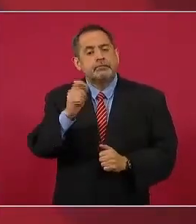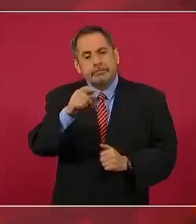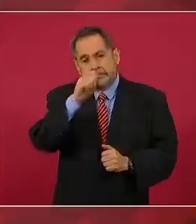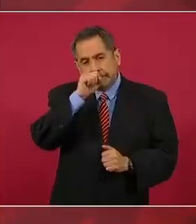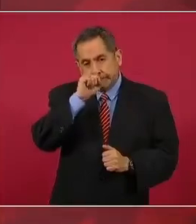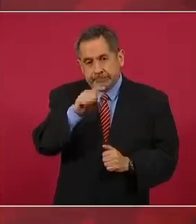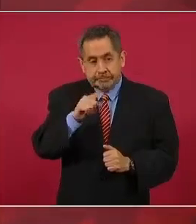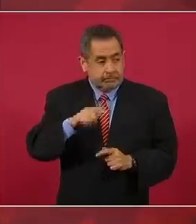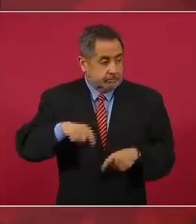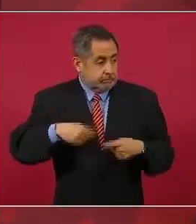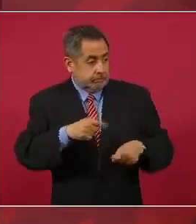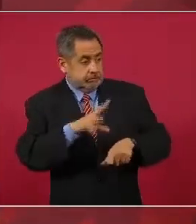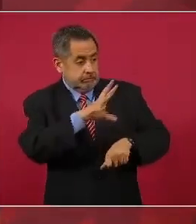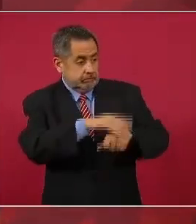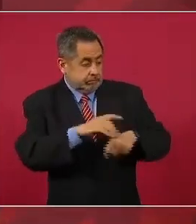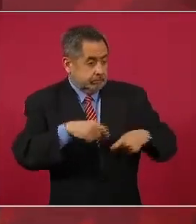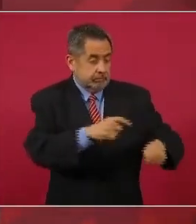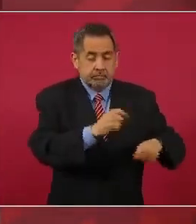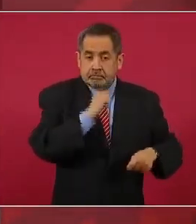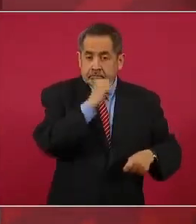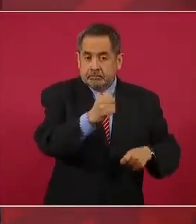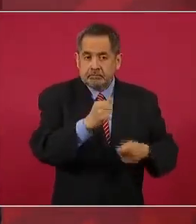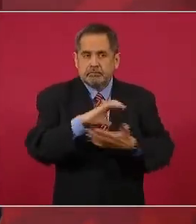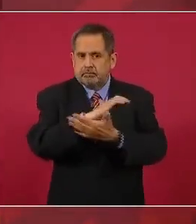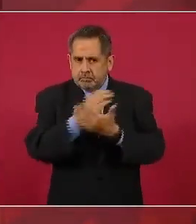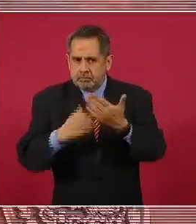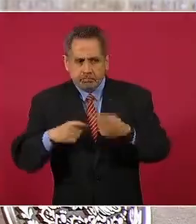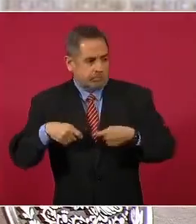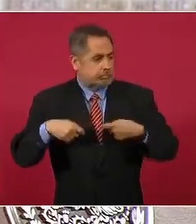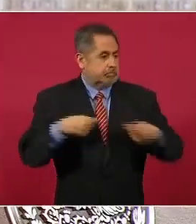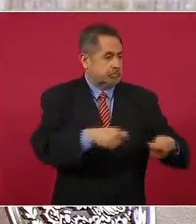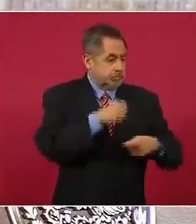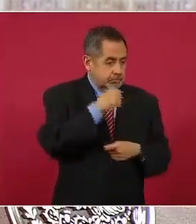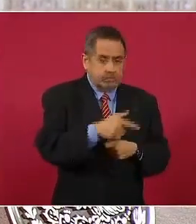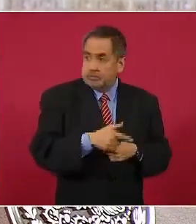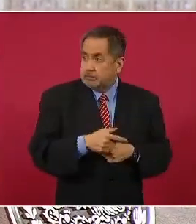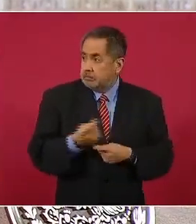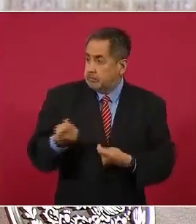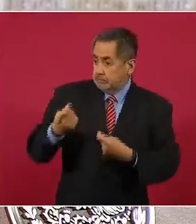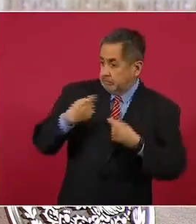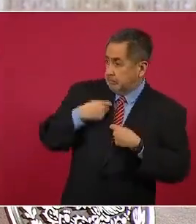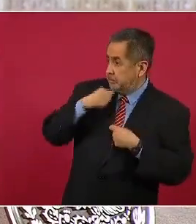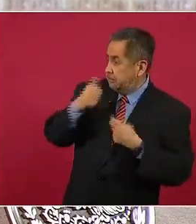se les dan concesiones, contratos, ahí va